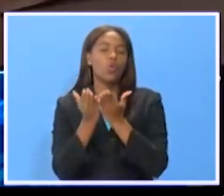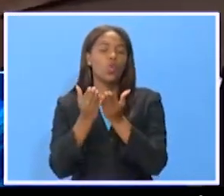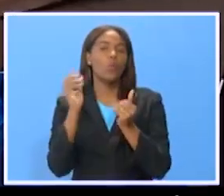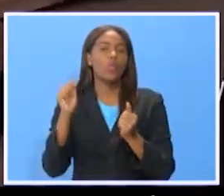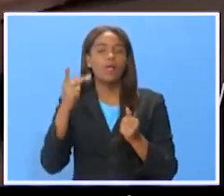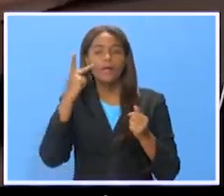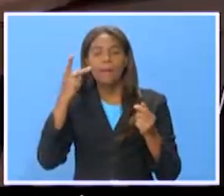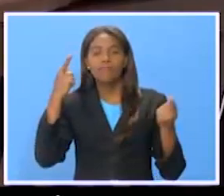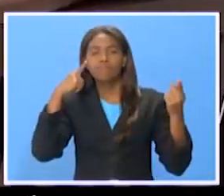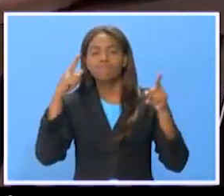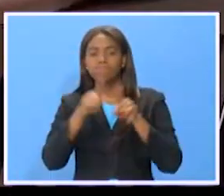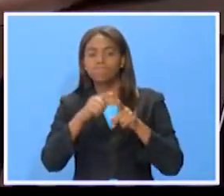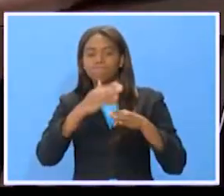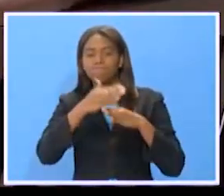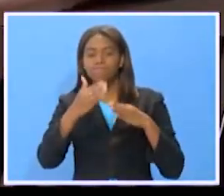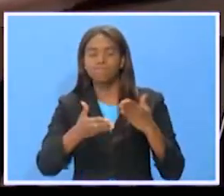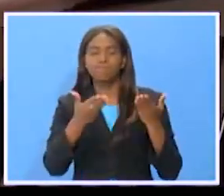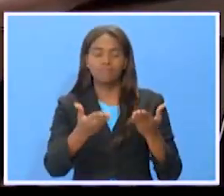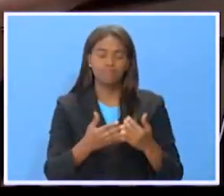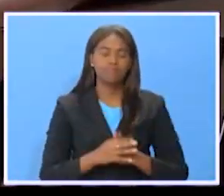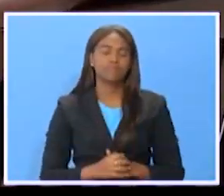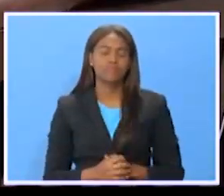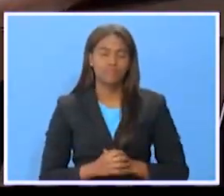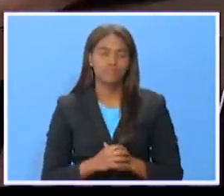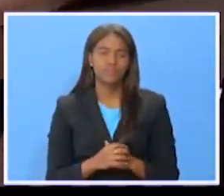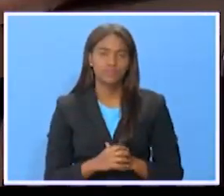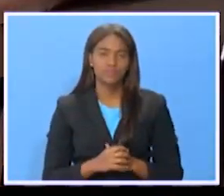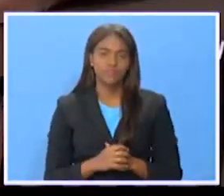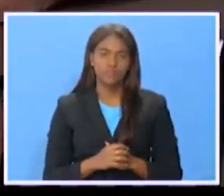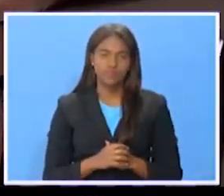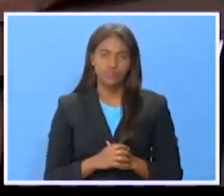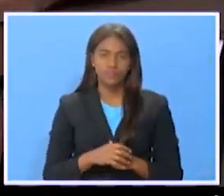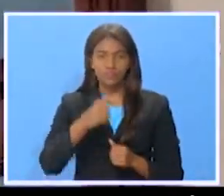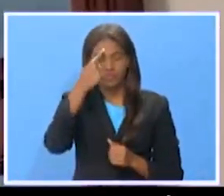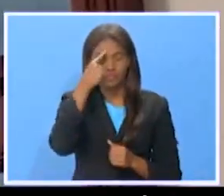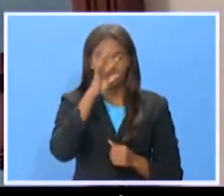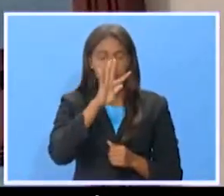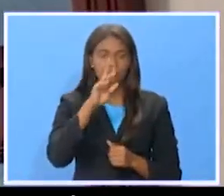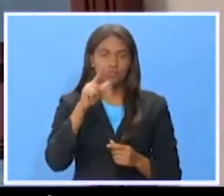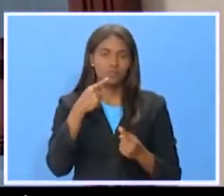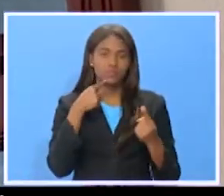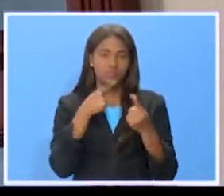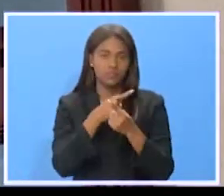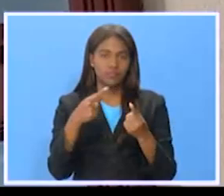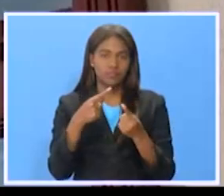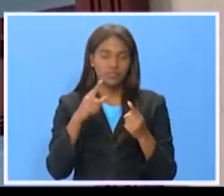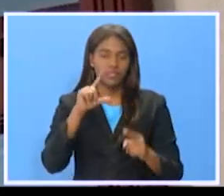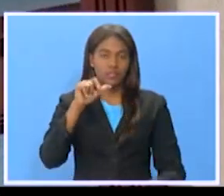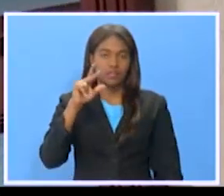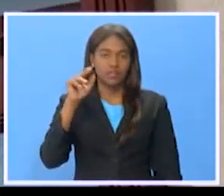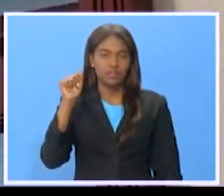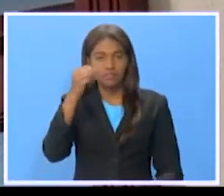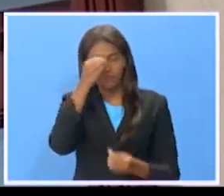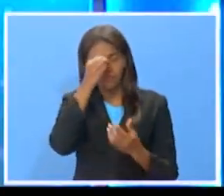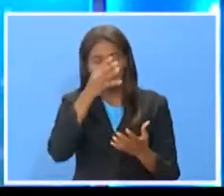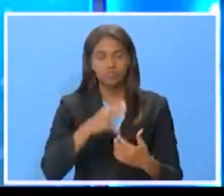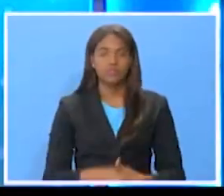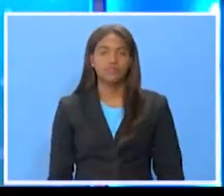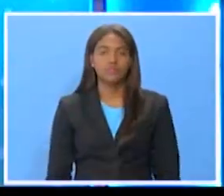el conocimiento del juicio de fondo. Para 4RD Noticias, Laura Guzmán Siri.